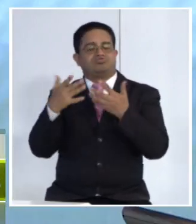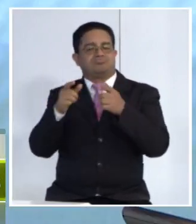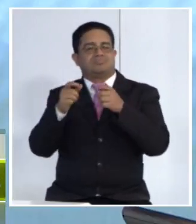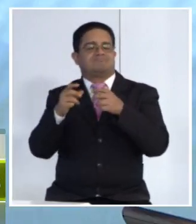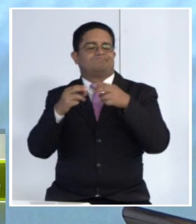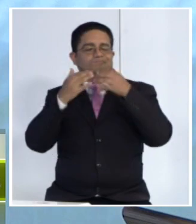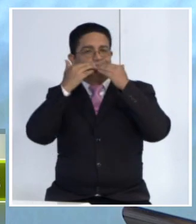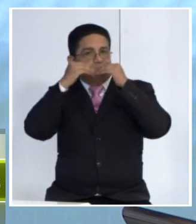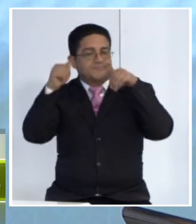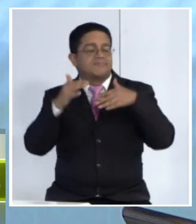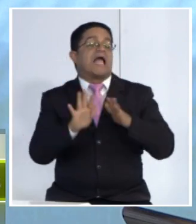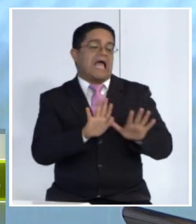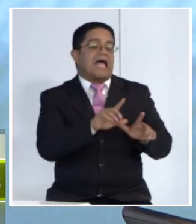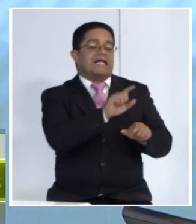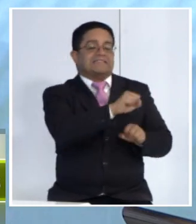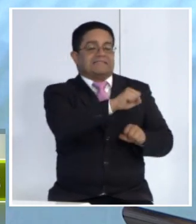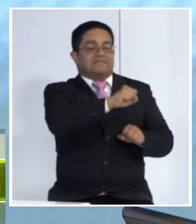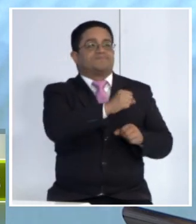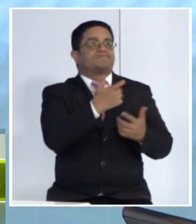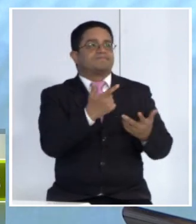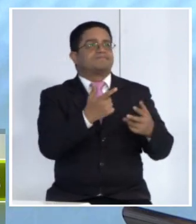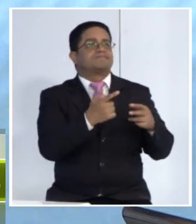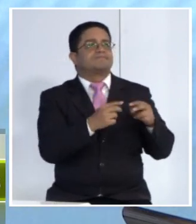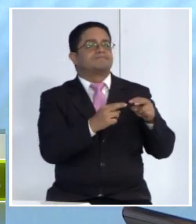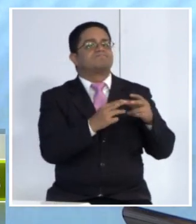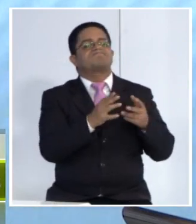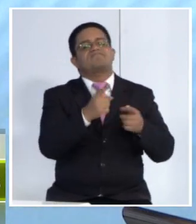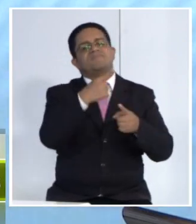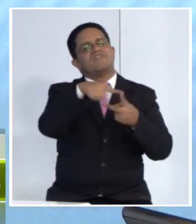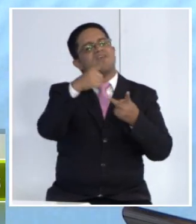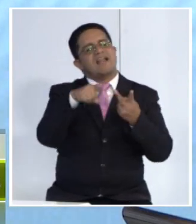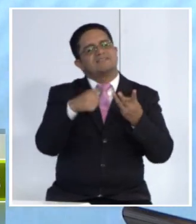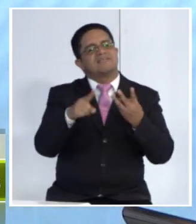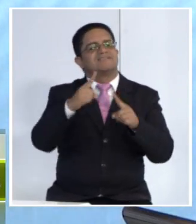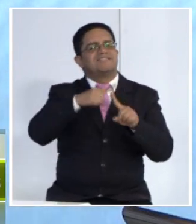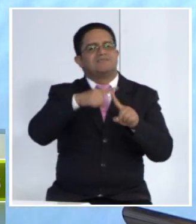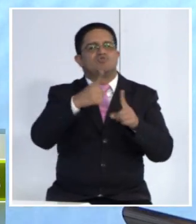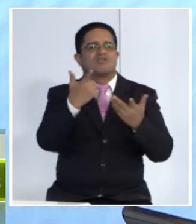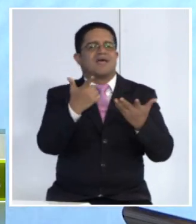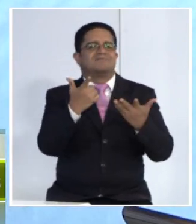Bueno, se habla dentro de los factores también de los tipos de raza, ¿ok?